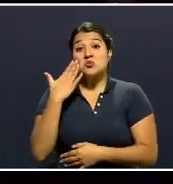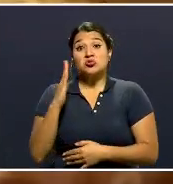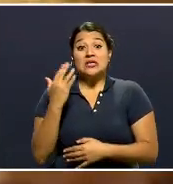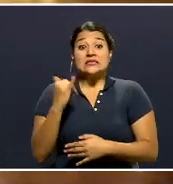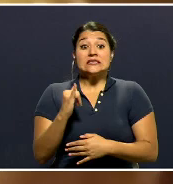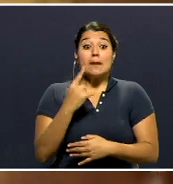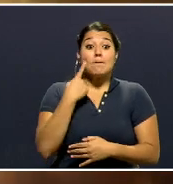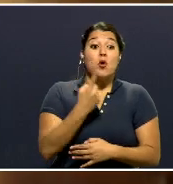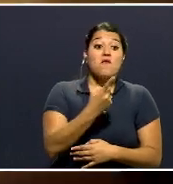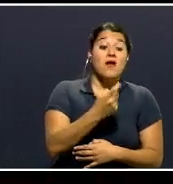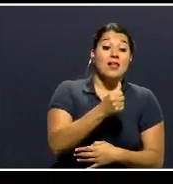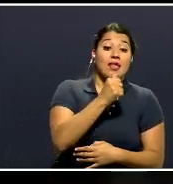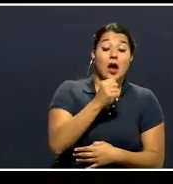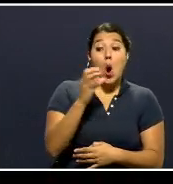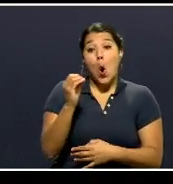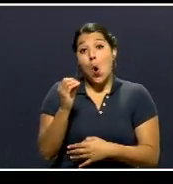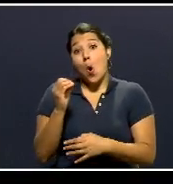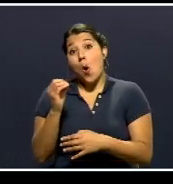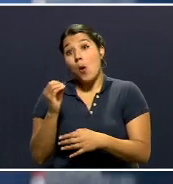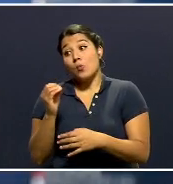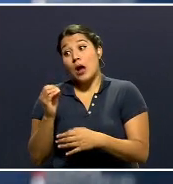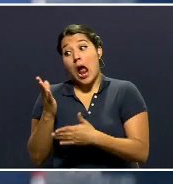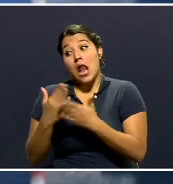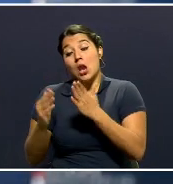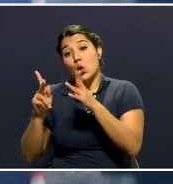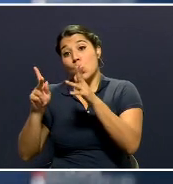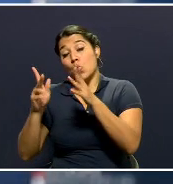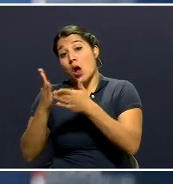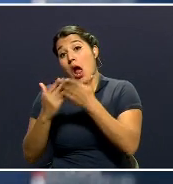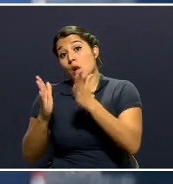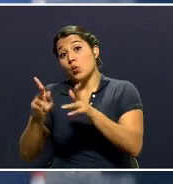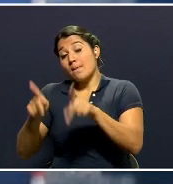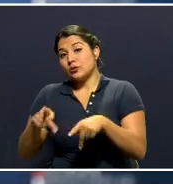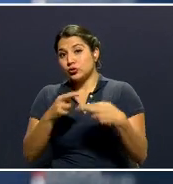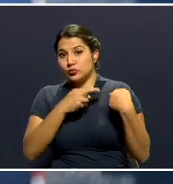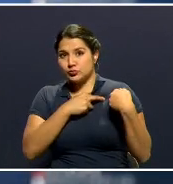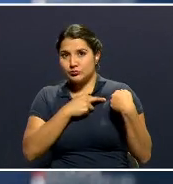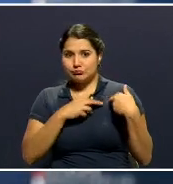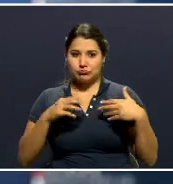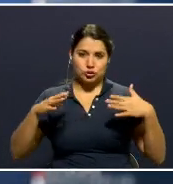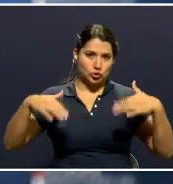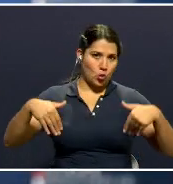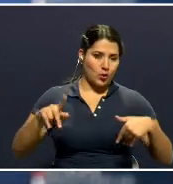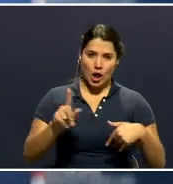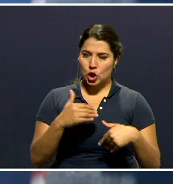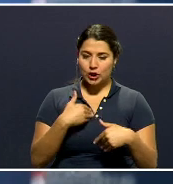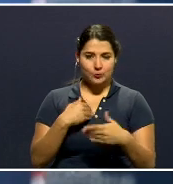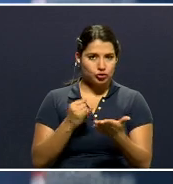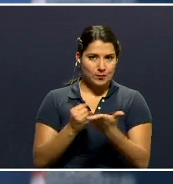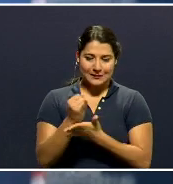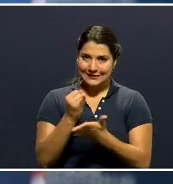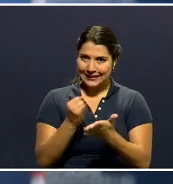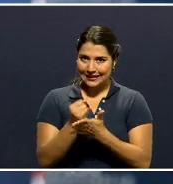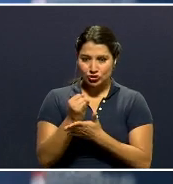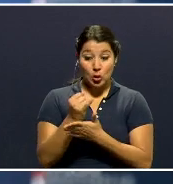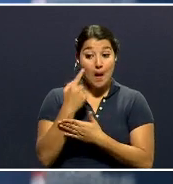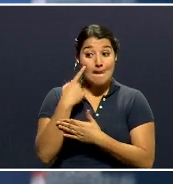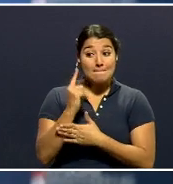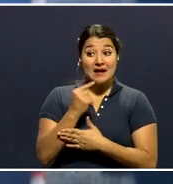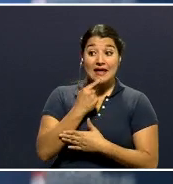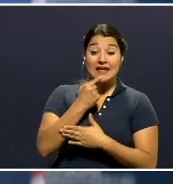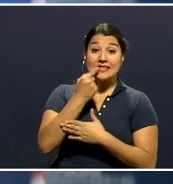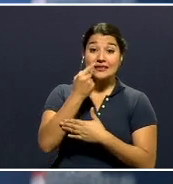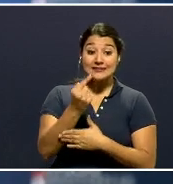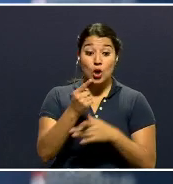por falta de agua u ocasionados por el hombre. Pero no tenemos por el momento ninguna investigación tendiente a relacionar los incidentes de la